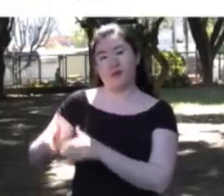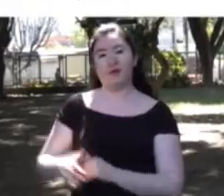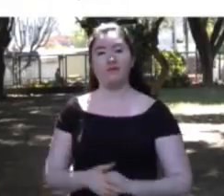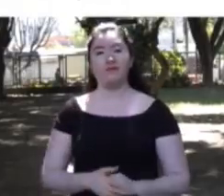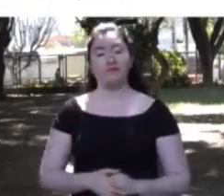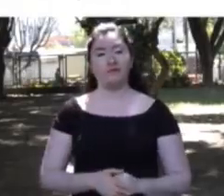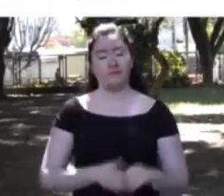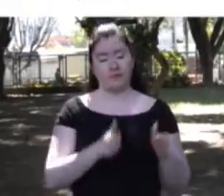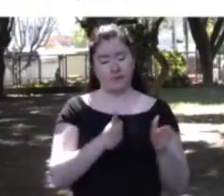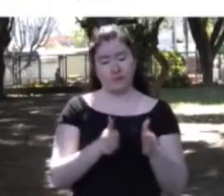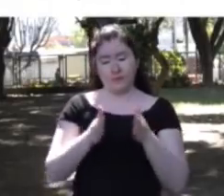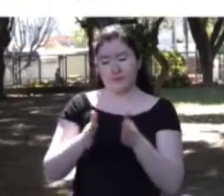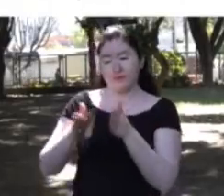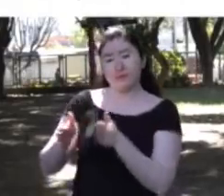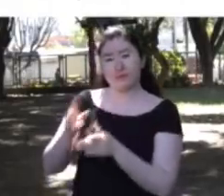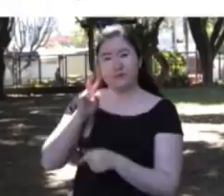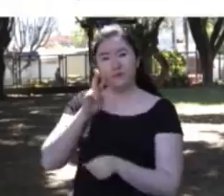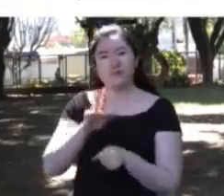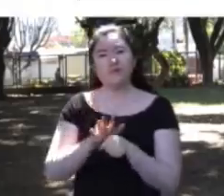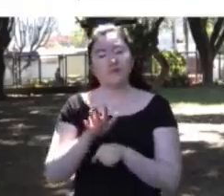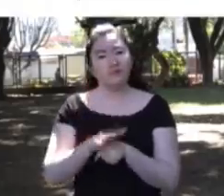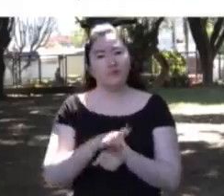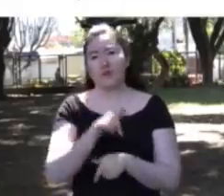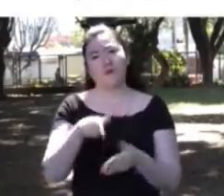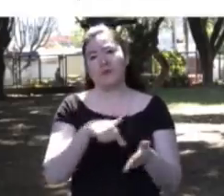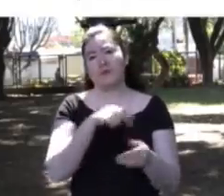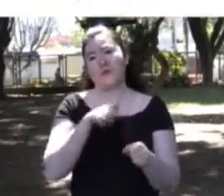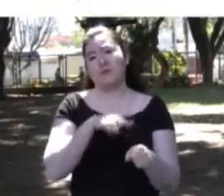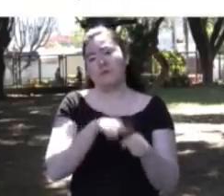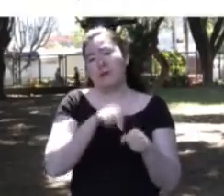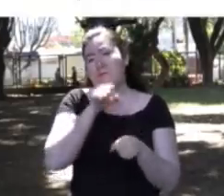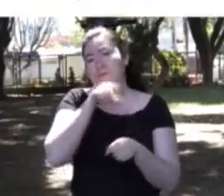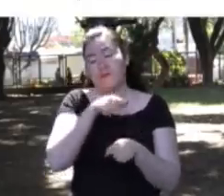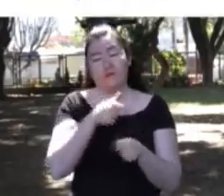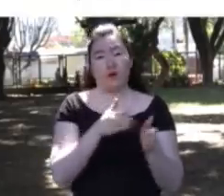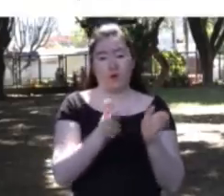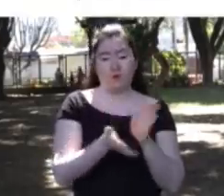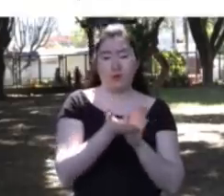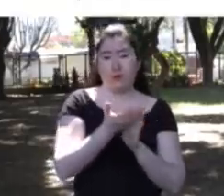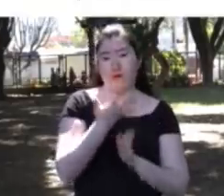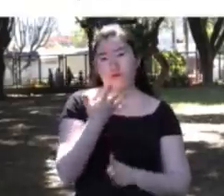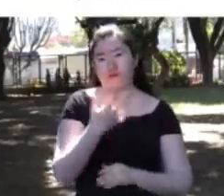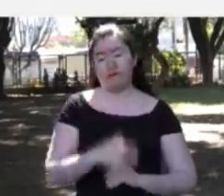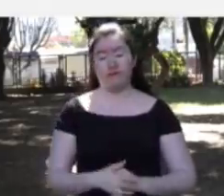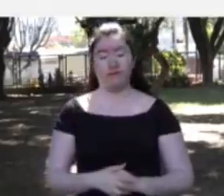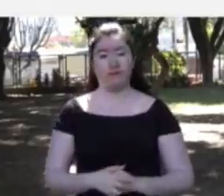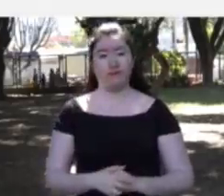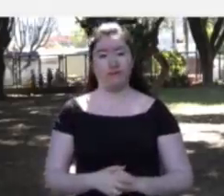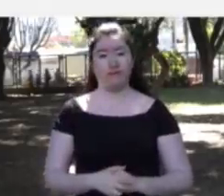las estaciones, como ven, son las estaciones tipo que se construyeron, son 5. La siguiente,